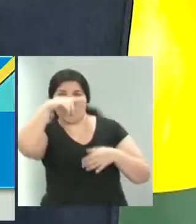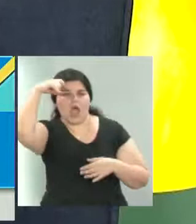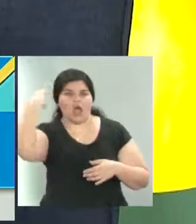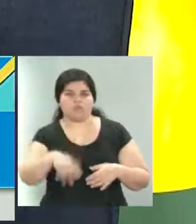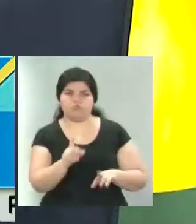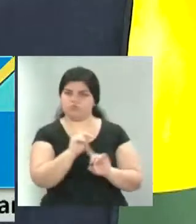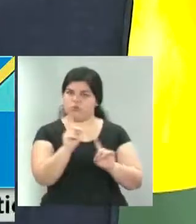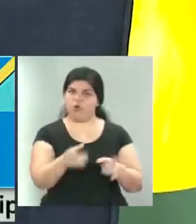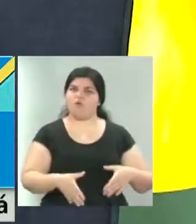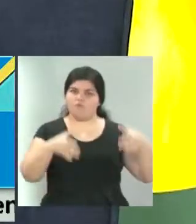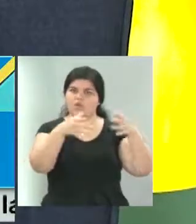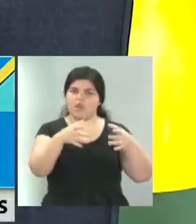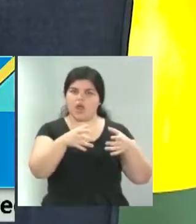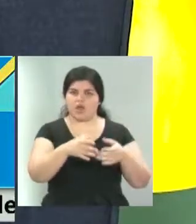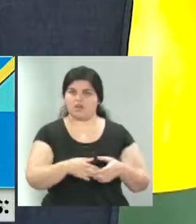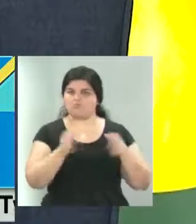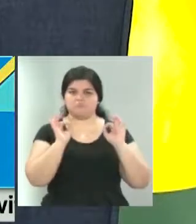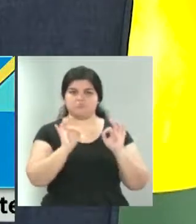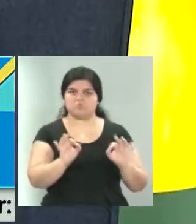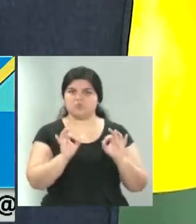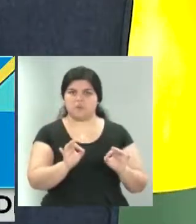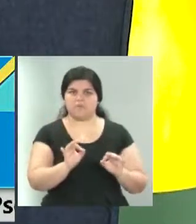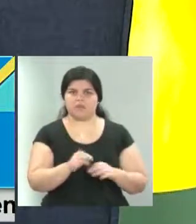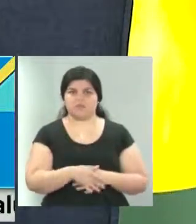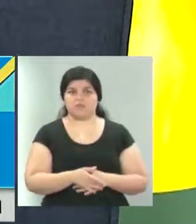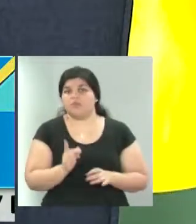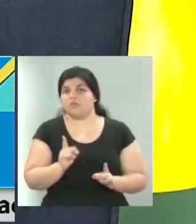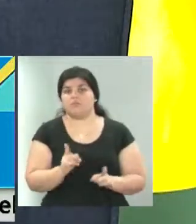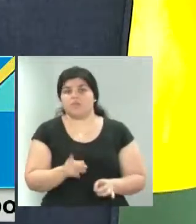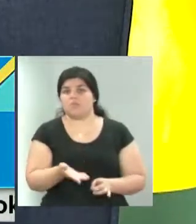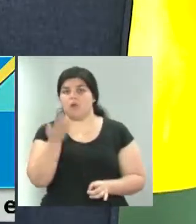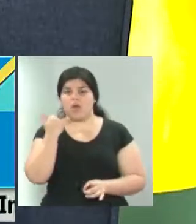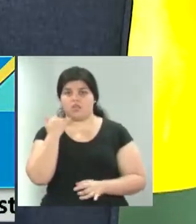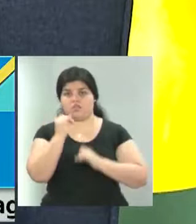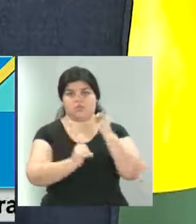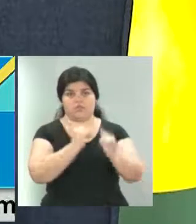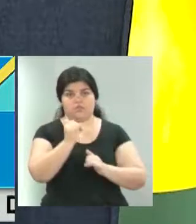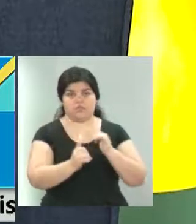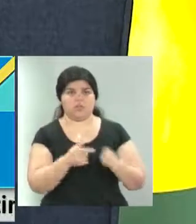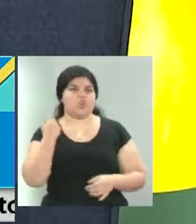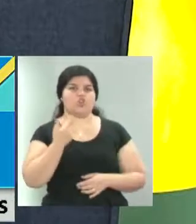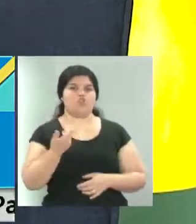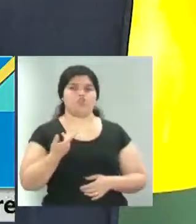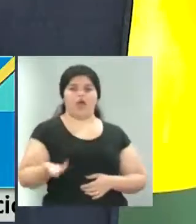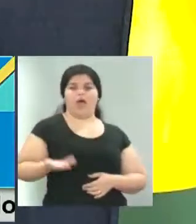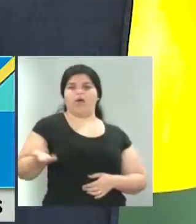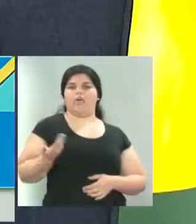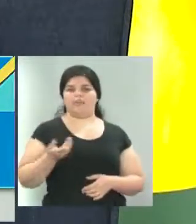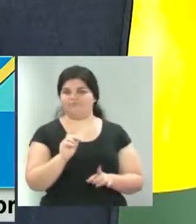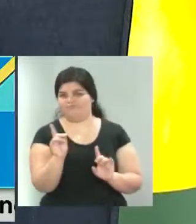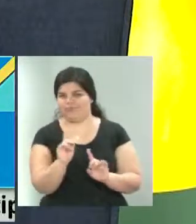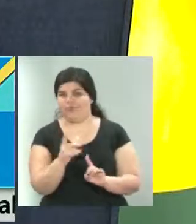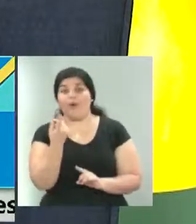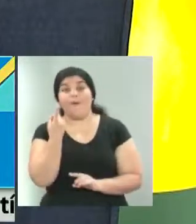con Copa, Vuelta Olímpica. A ver, como te dije recién, no nos hacemos los cracks, pero tuvimos una prueba de